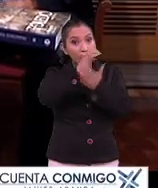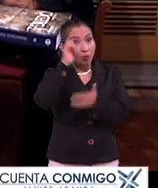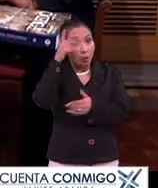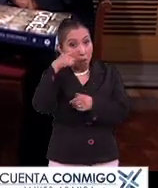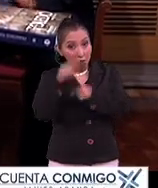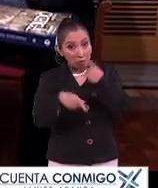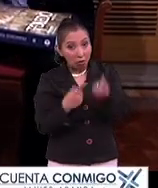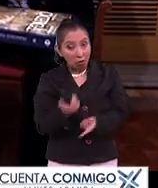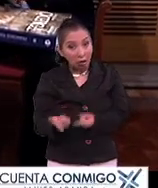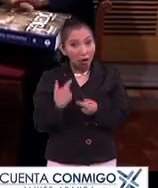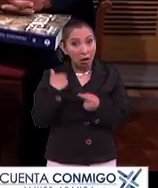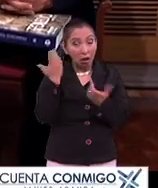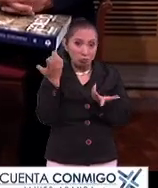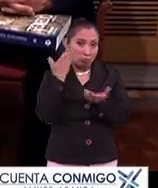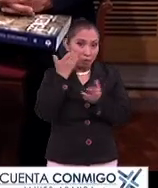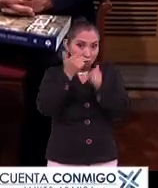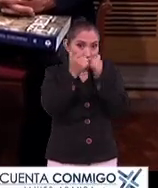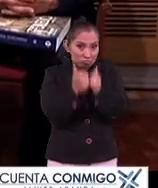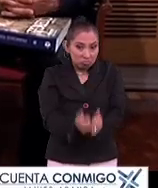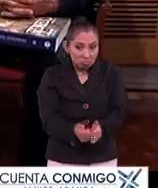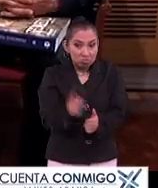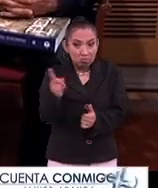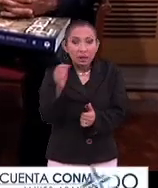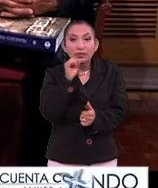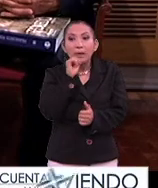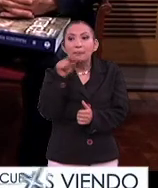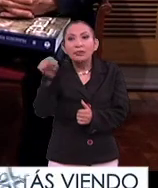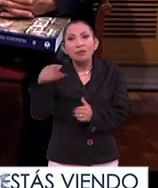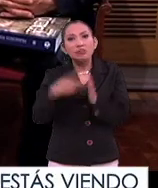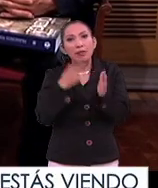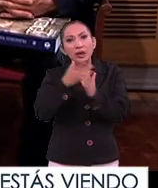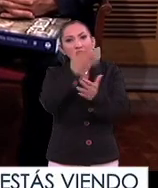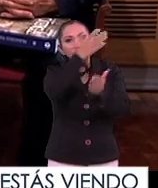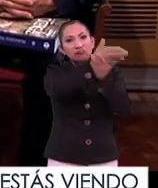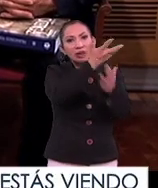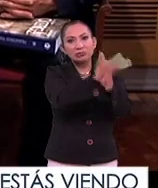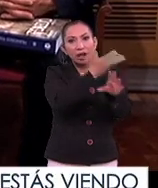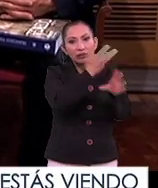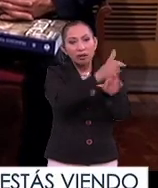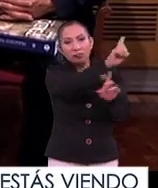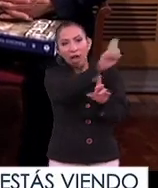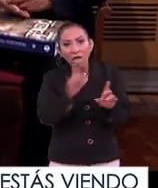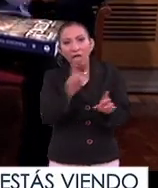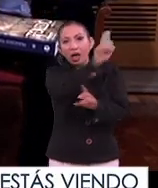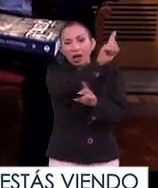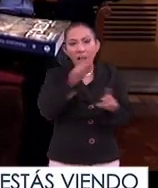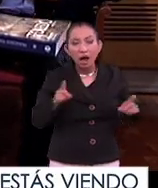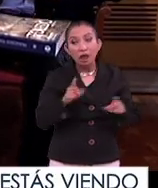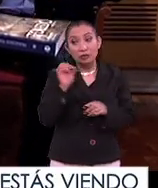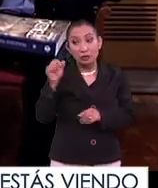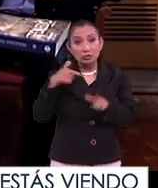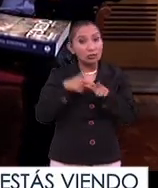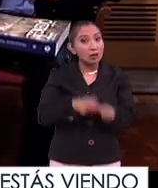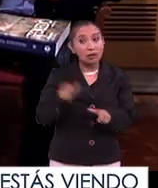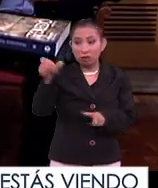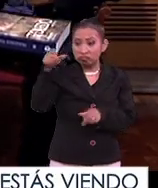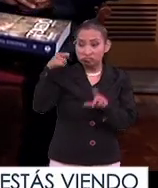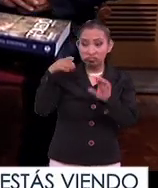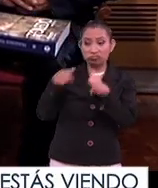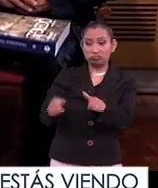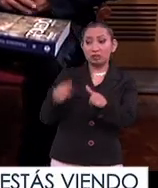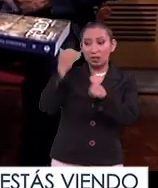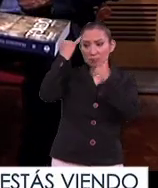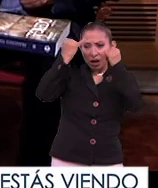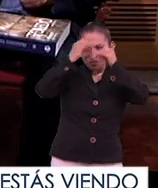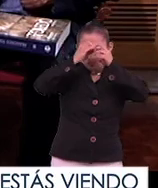Europa un tiempo considerable, que haya estado también varias veces en Estados Unidos y va y viene, y sigue siendo el centro de todo